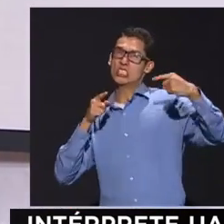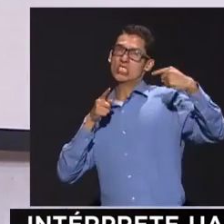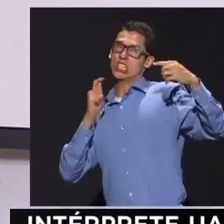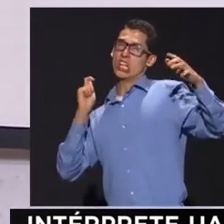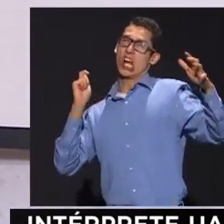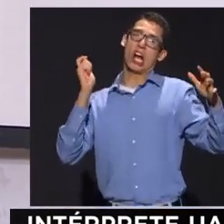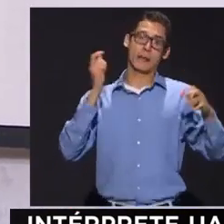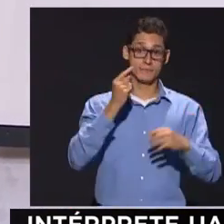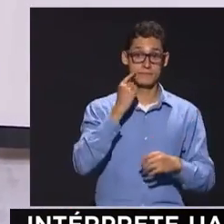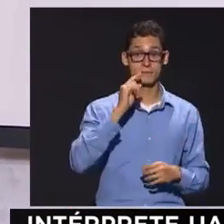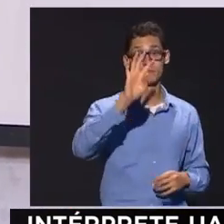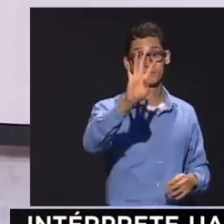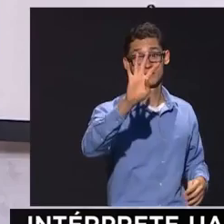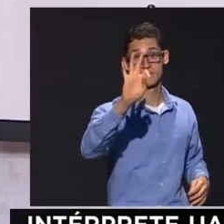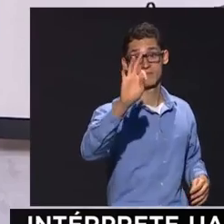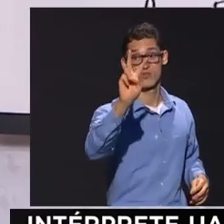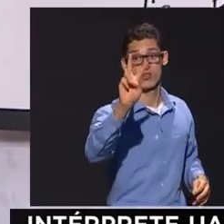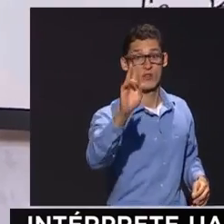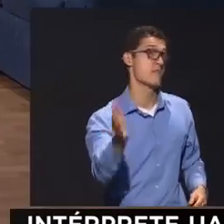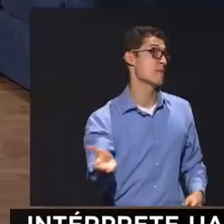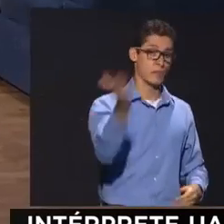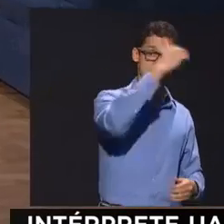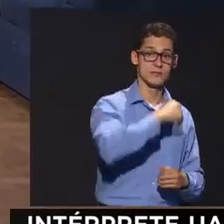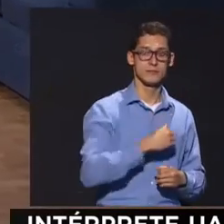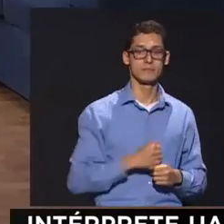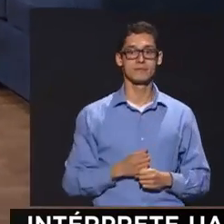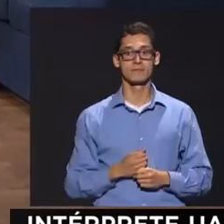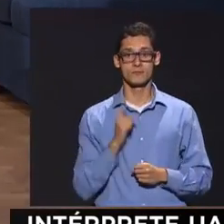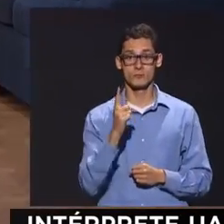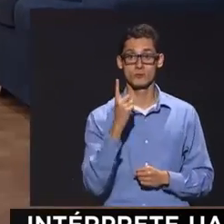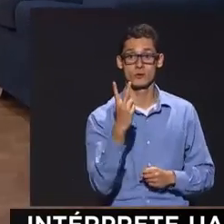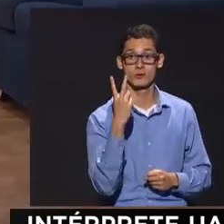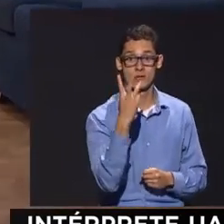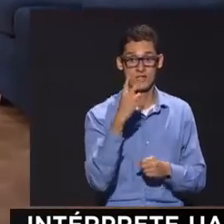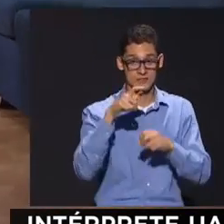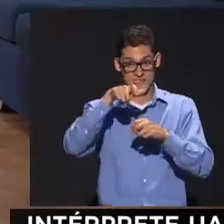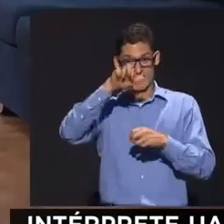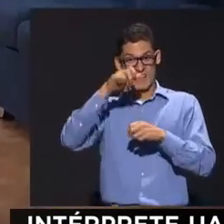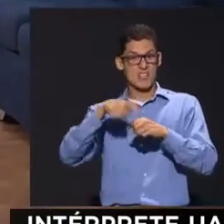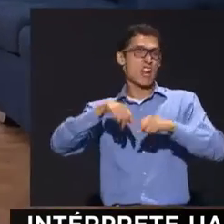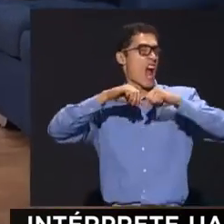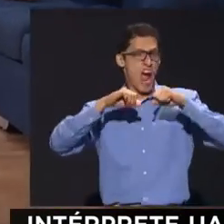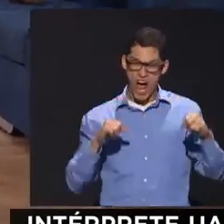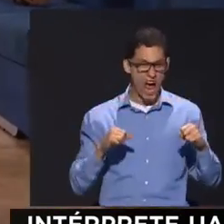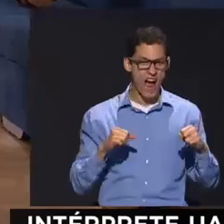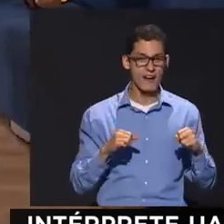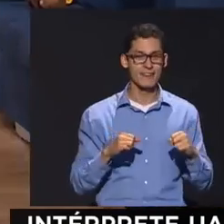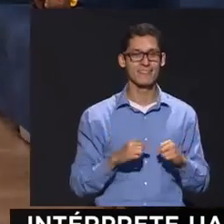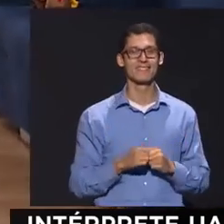los 43 guardias ataca 123 rodilla salta